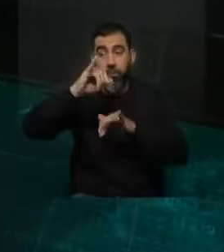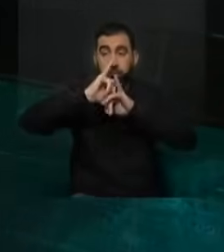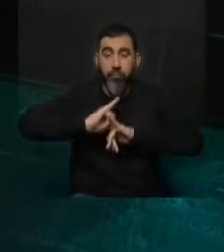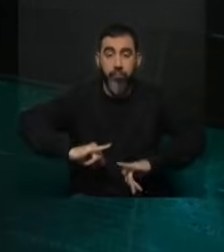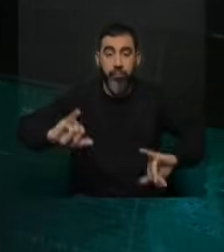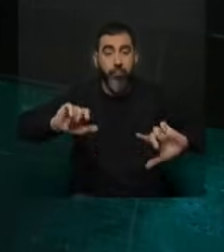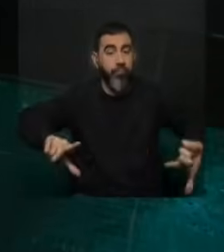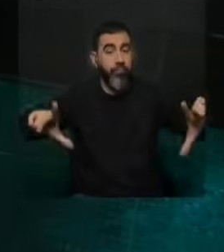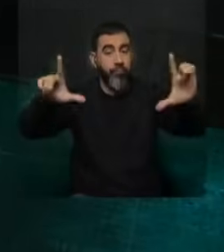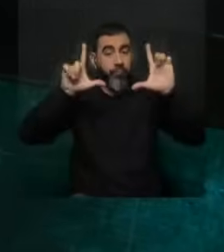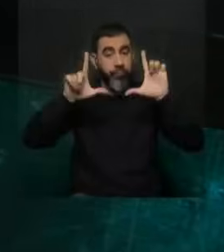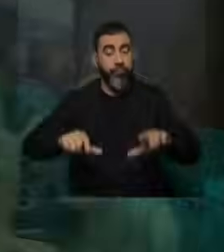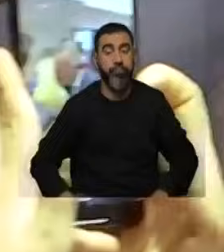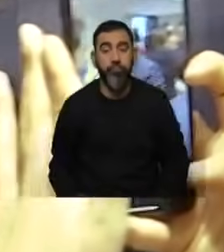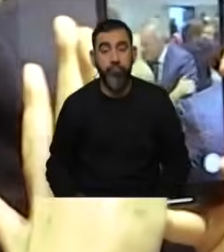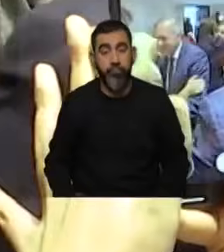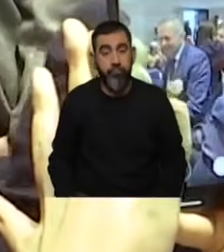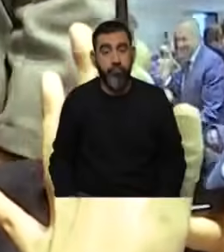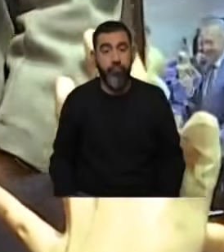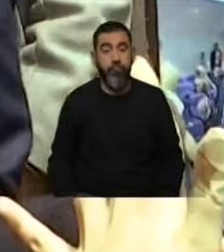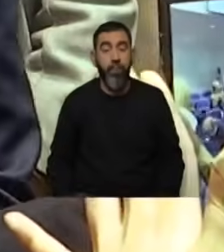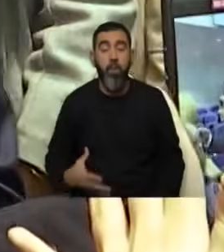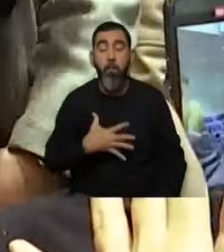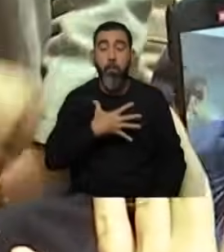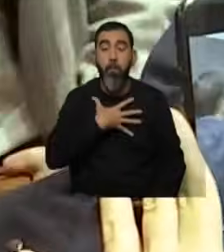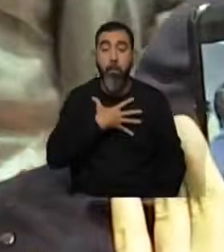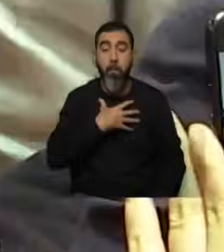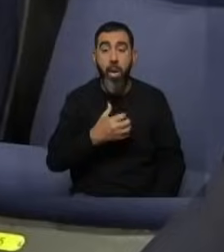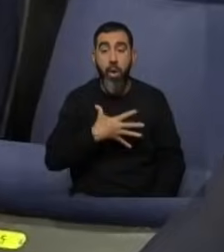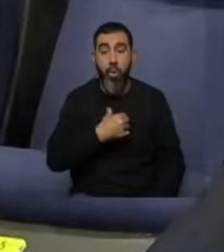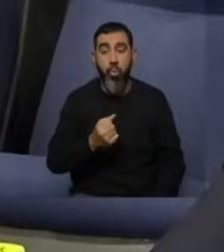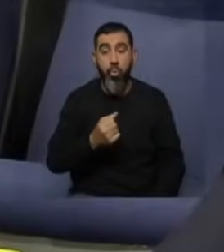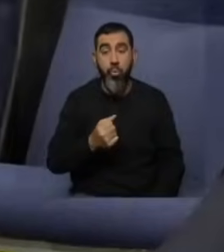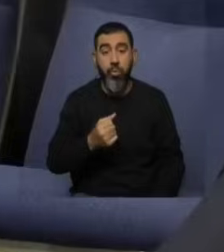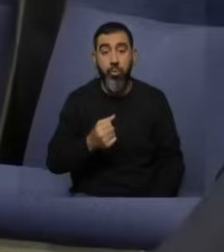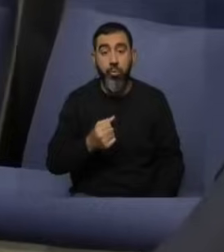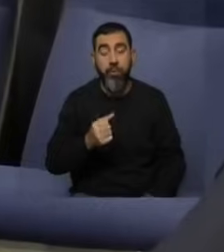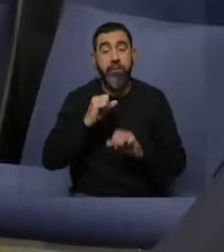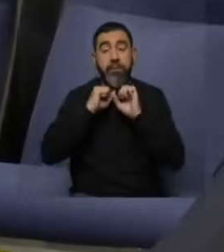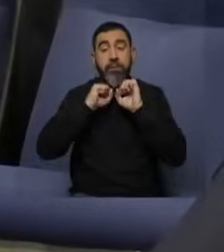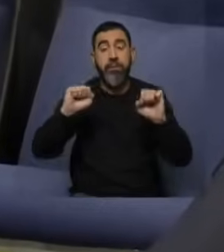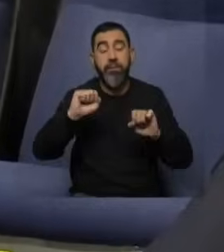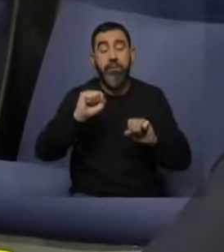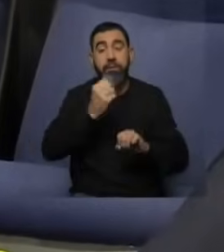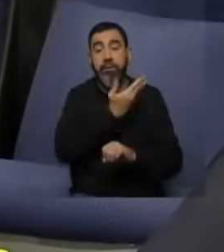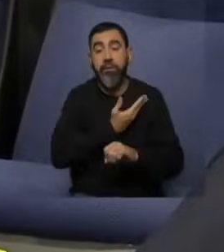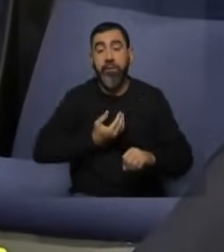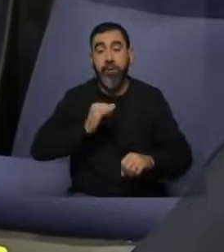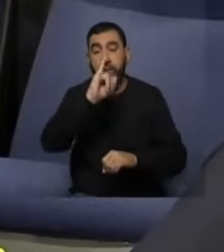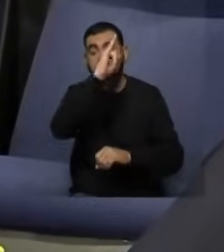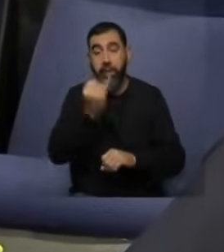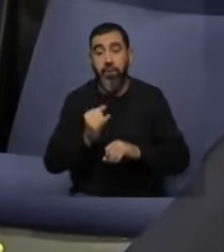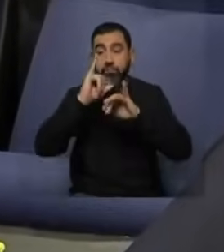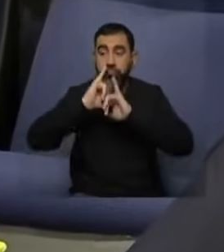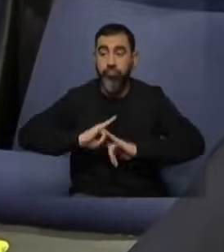candidaturas efectivamente porque en el Partido Nacional su el secretario de Presidencia Álvaro Delgado va a